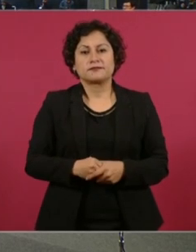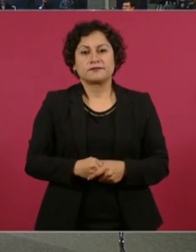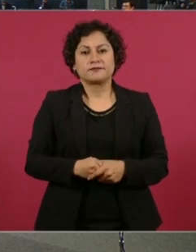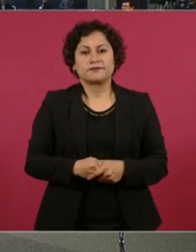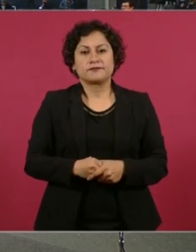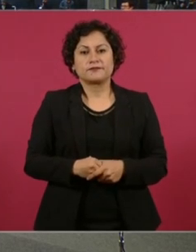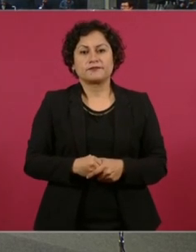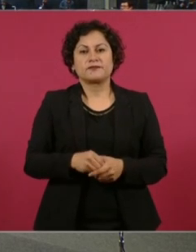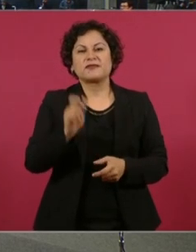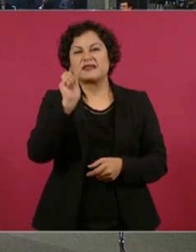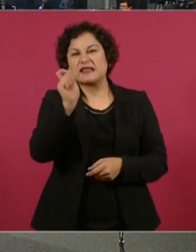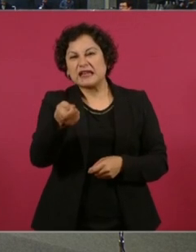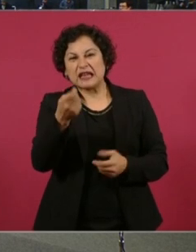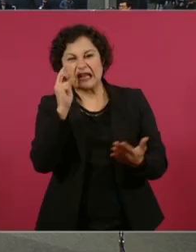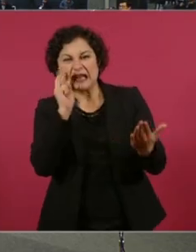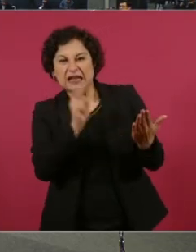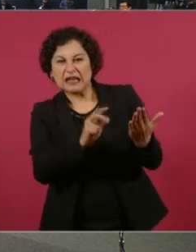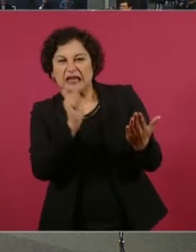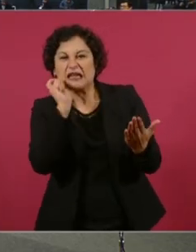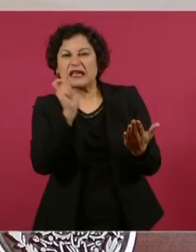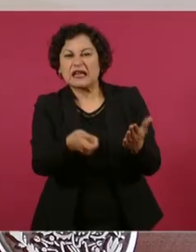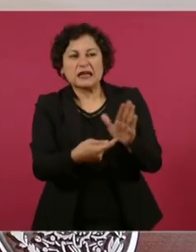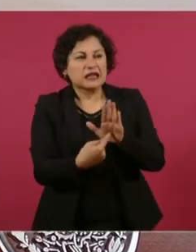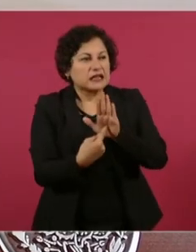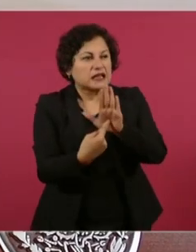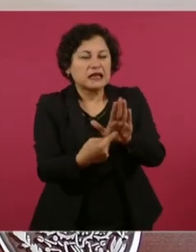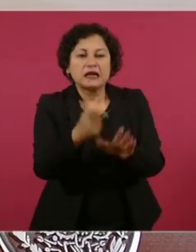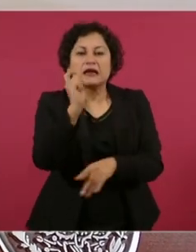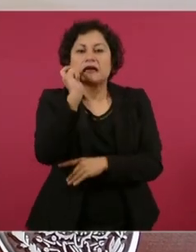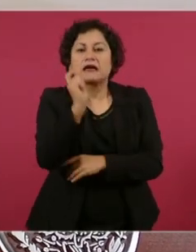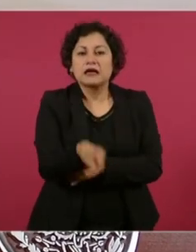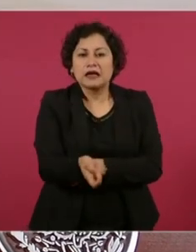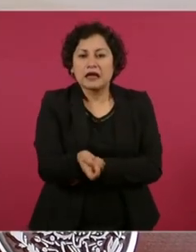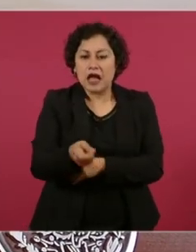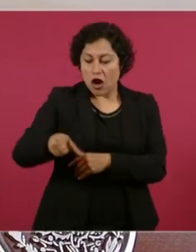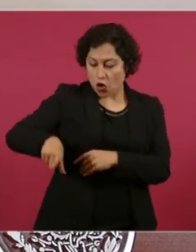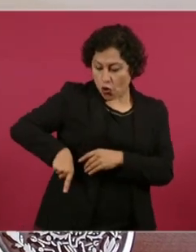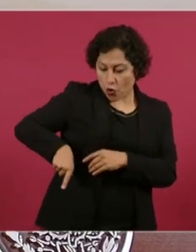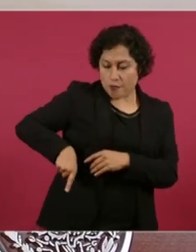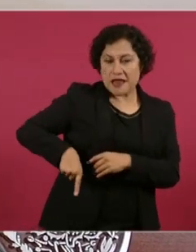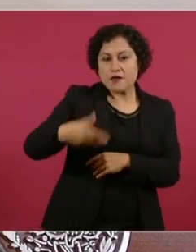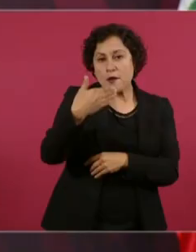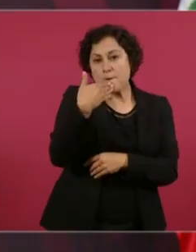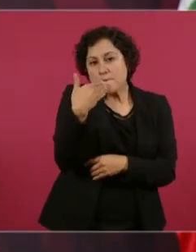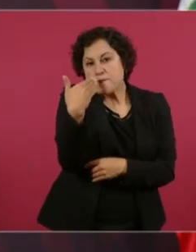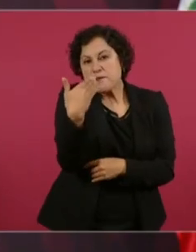es el buen gobierno o la virtud, es la suerte.